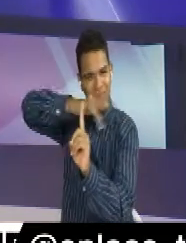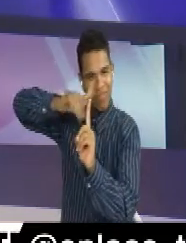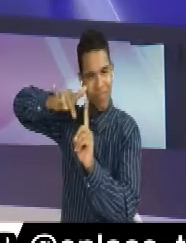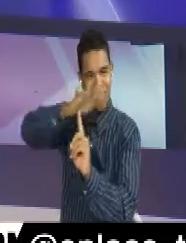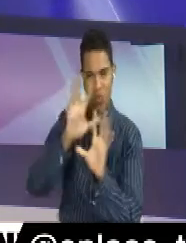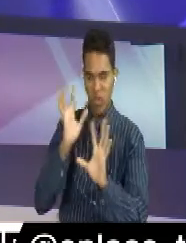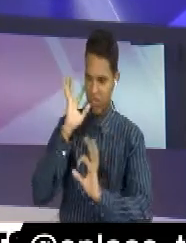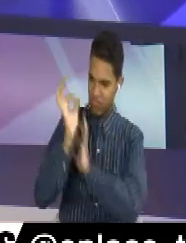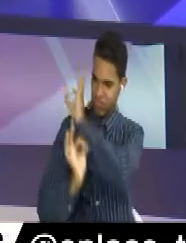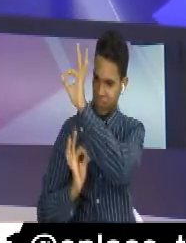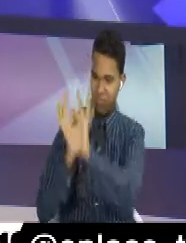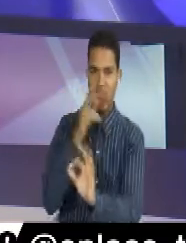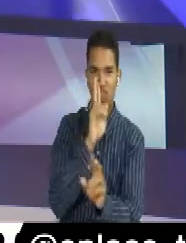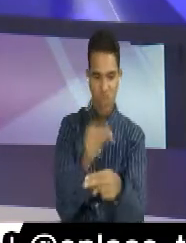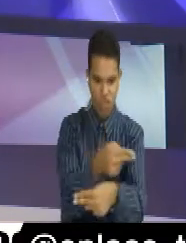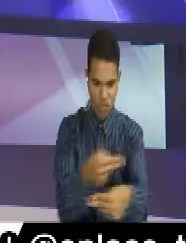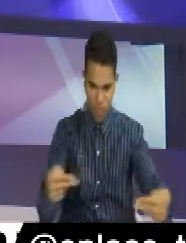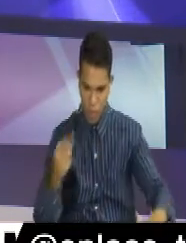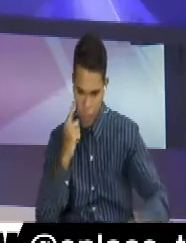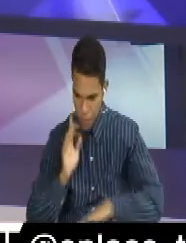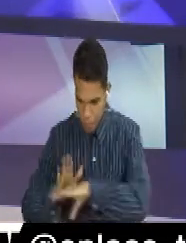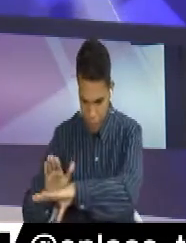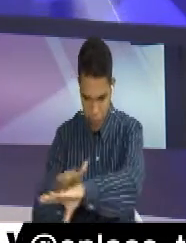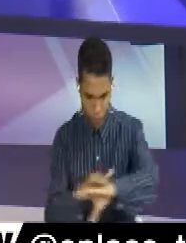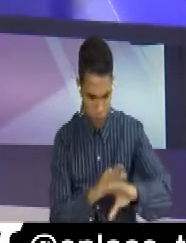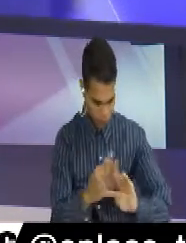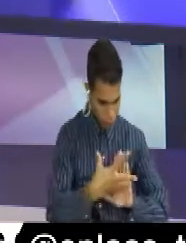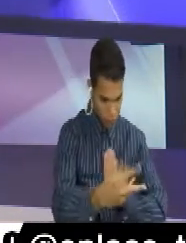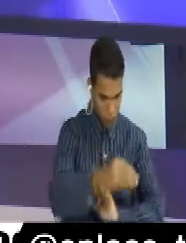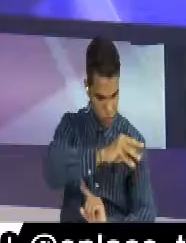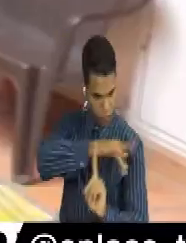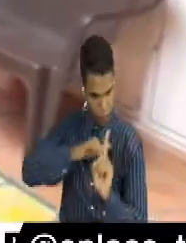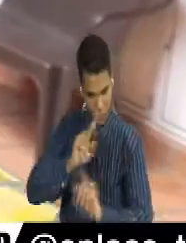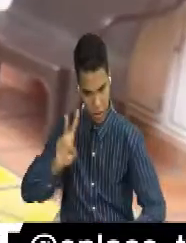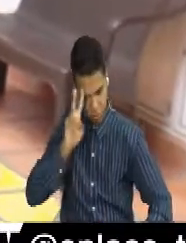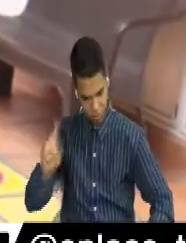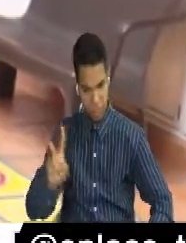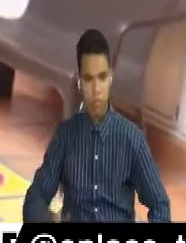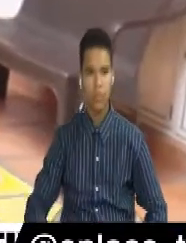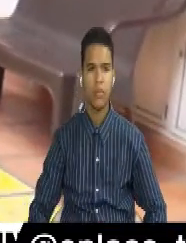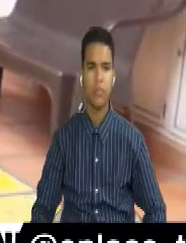que los más pequeños se comporten amablemente con el medio ambiente.